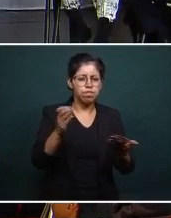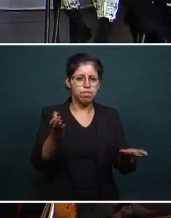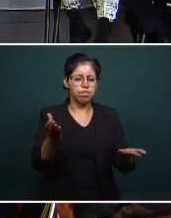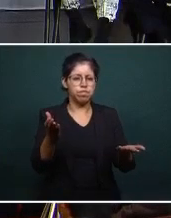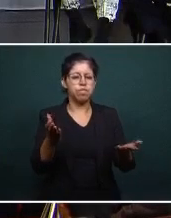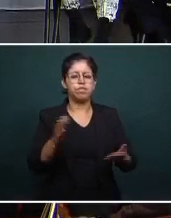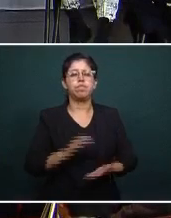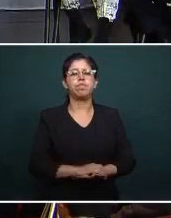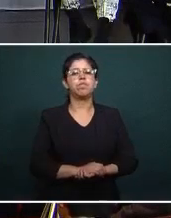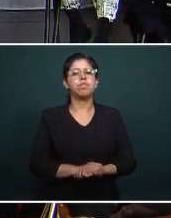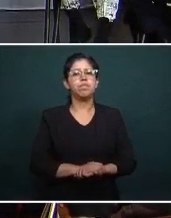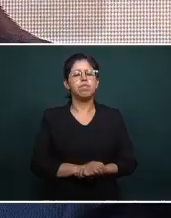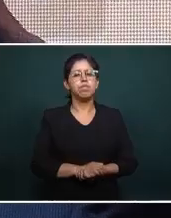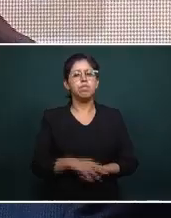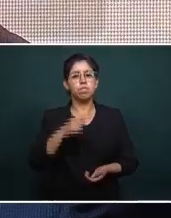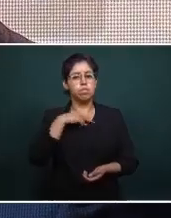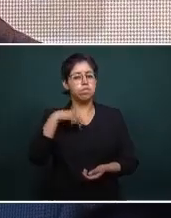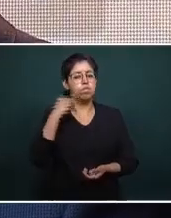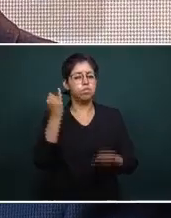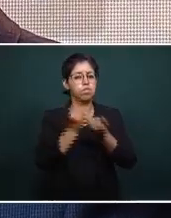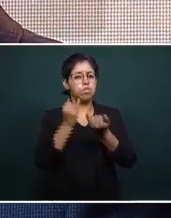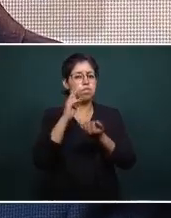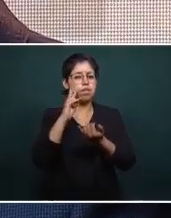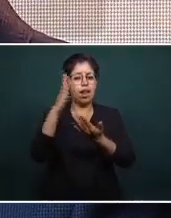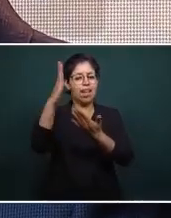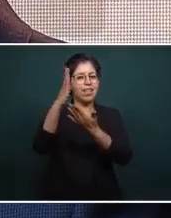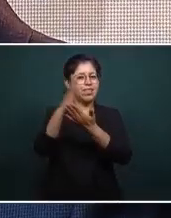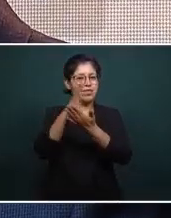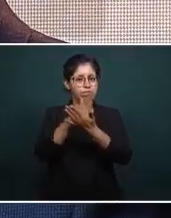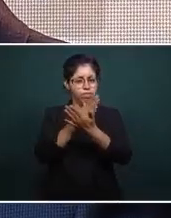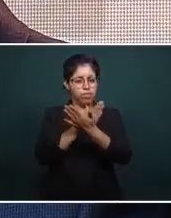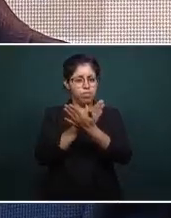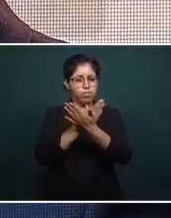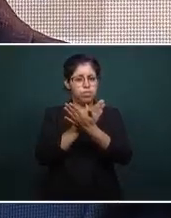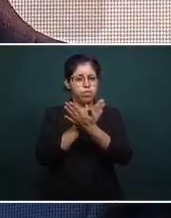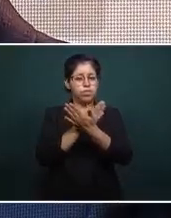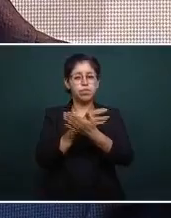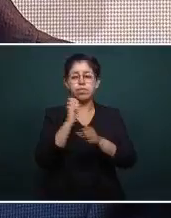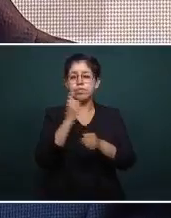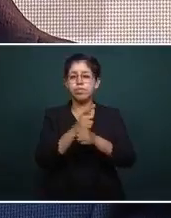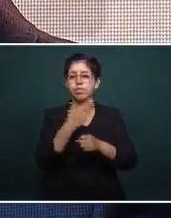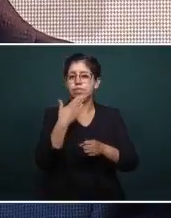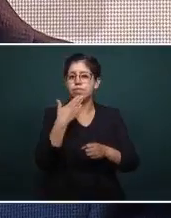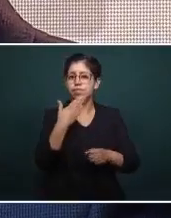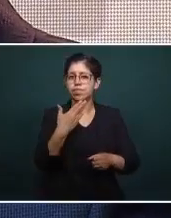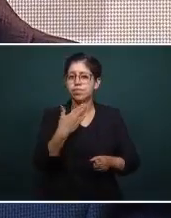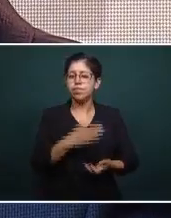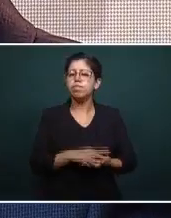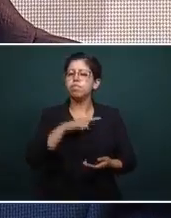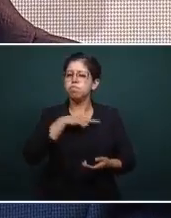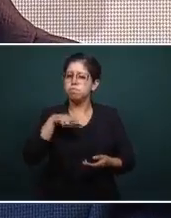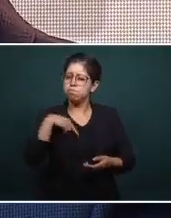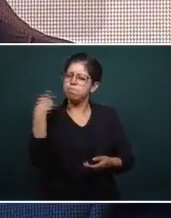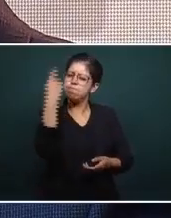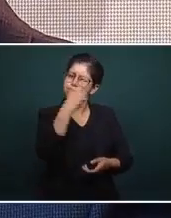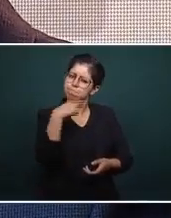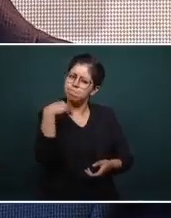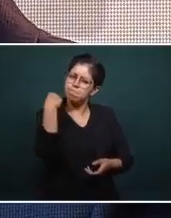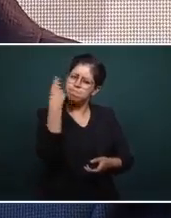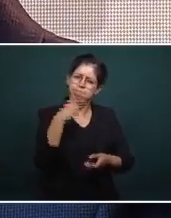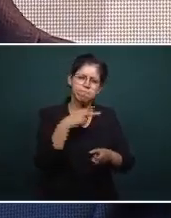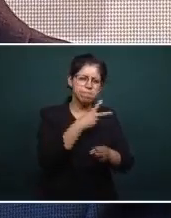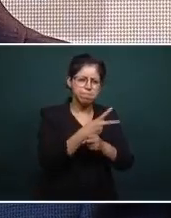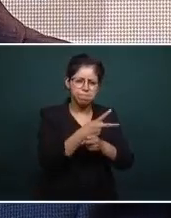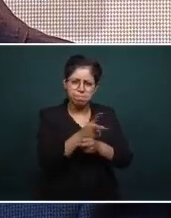2%, hemos visto una reducción muy significativa, lo cual implica que a raíz de que hemos estado observando